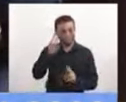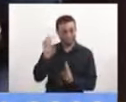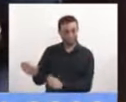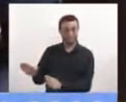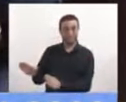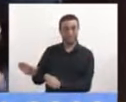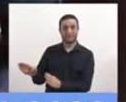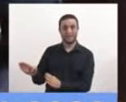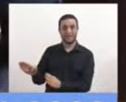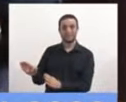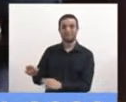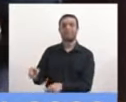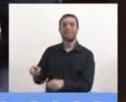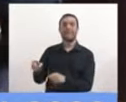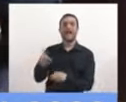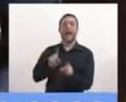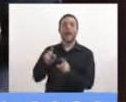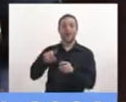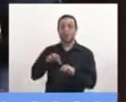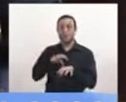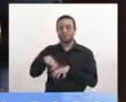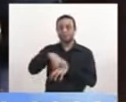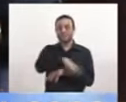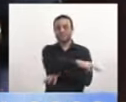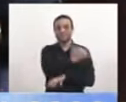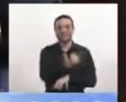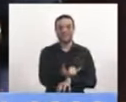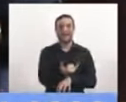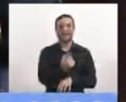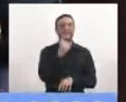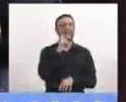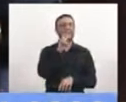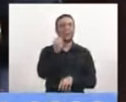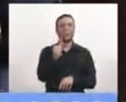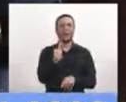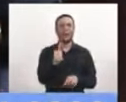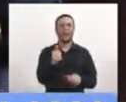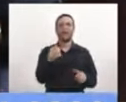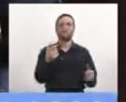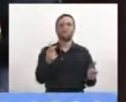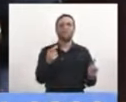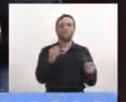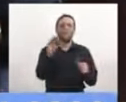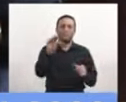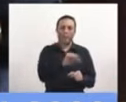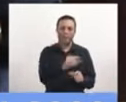Pero no, le damos solo a este sector. Y es difícil no explicarlo por la capacidad de lobby,